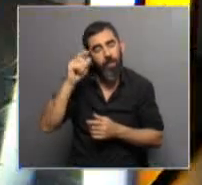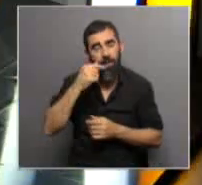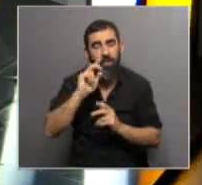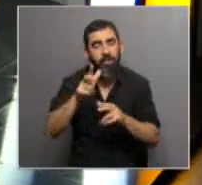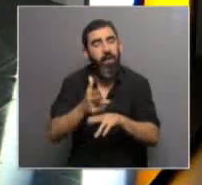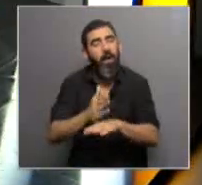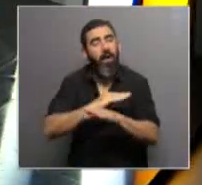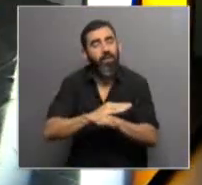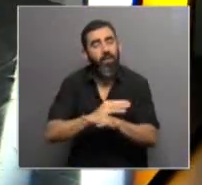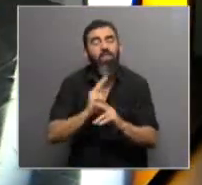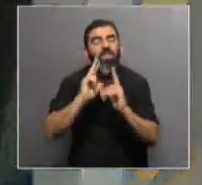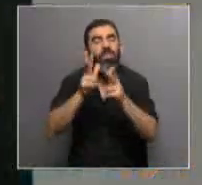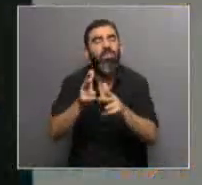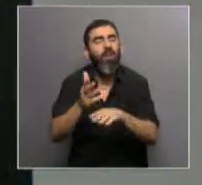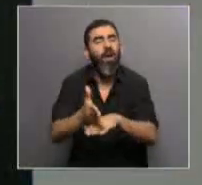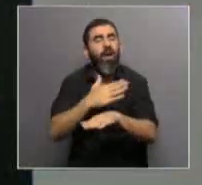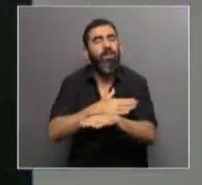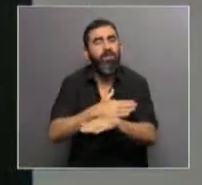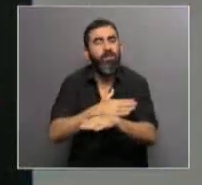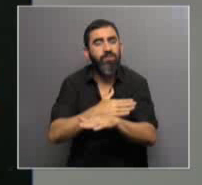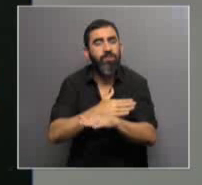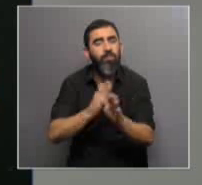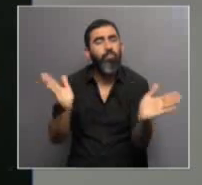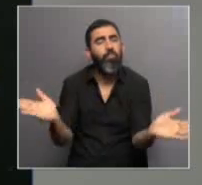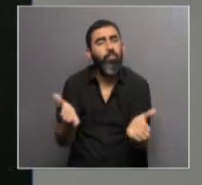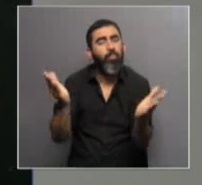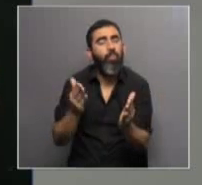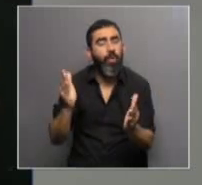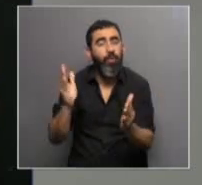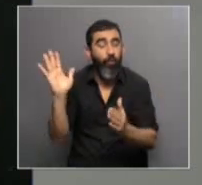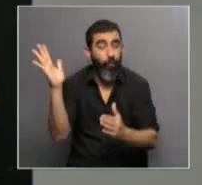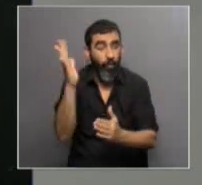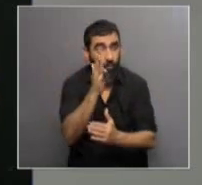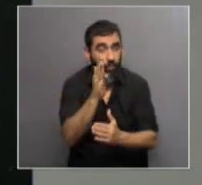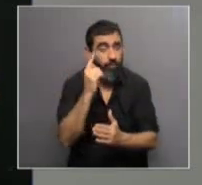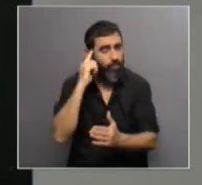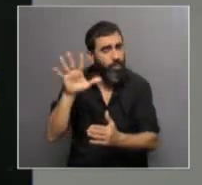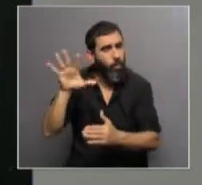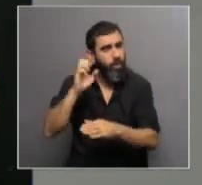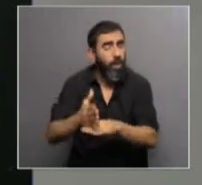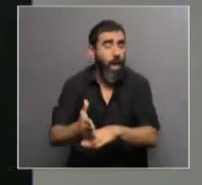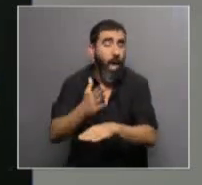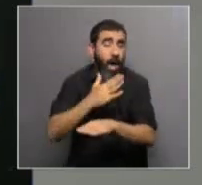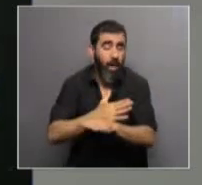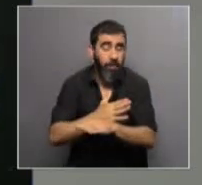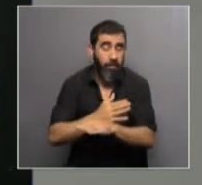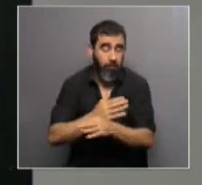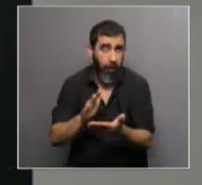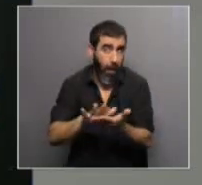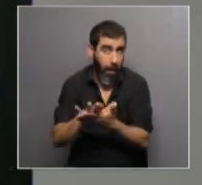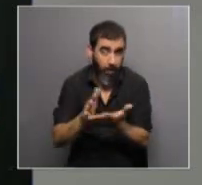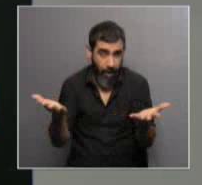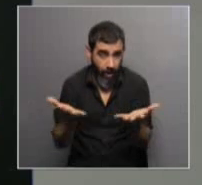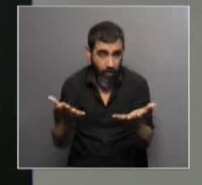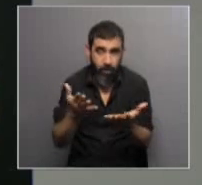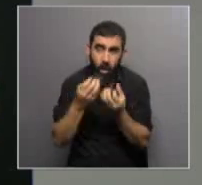recién menciona este primer término empujes deforestación y yo recuerdo haber escuchado antes ahora creo que ya nadie lo repite que